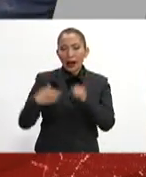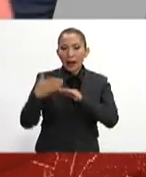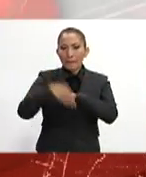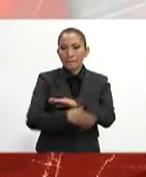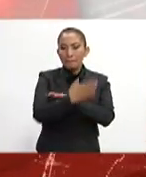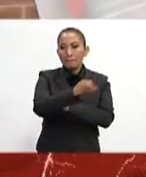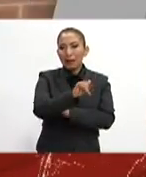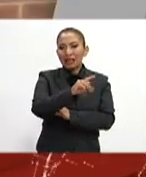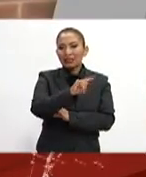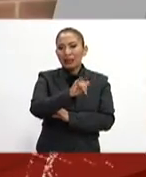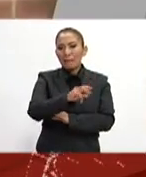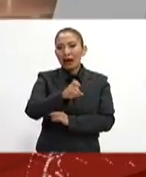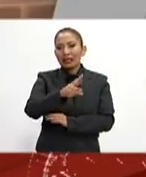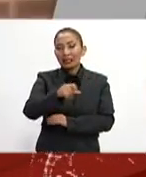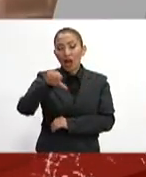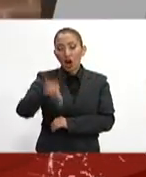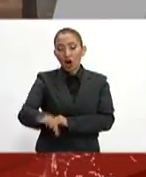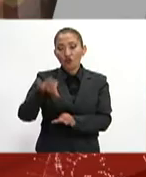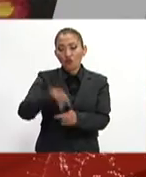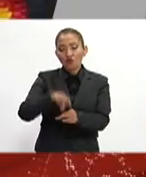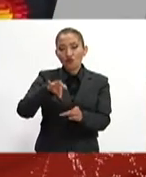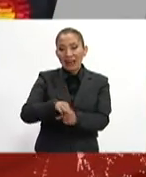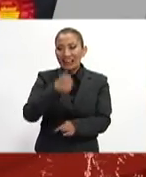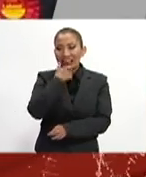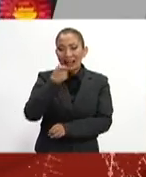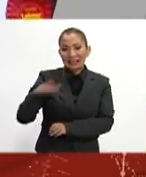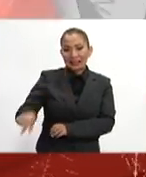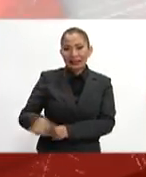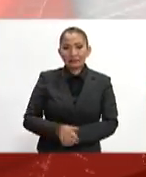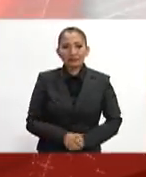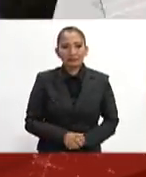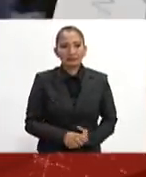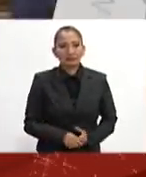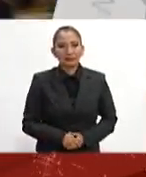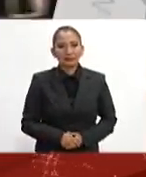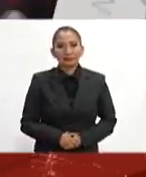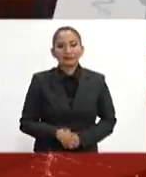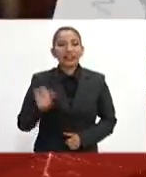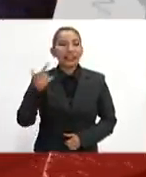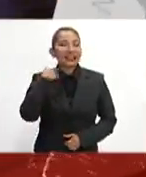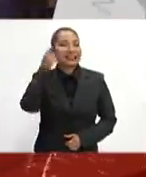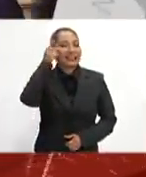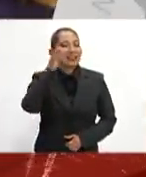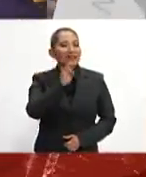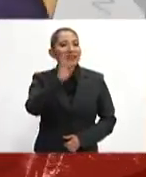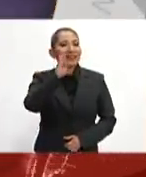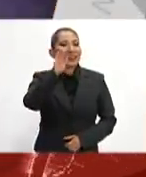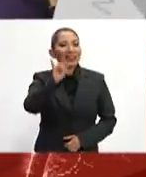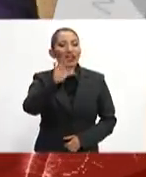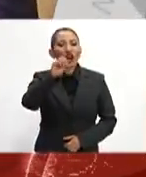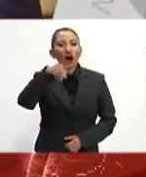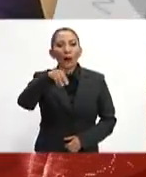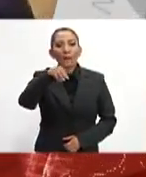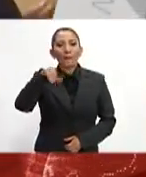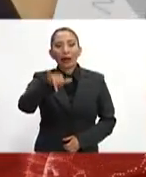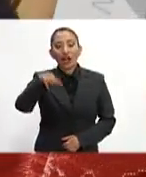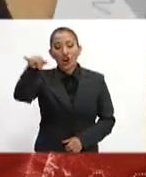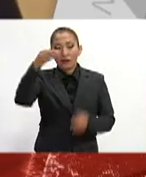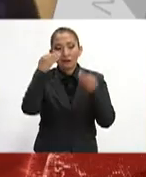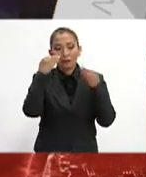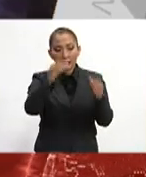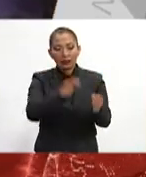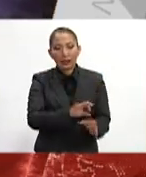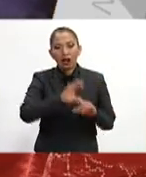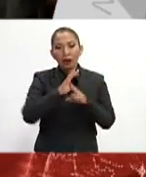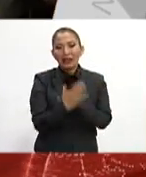marina. Hoy se realizan elecciones en el Reino Unido. El exdirector del FBI, James Comey, testifica hoy ante el